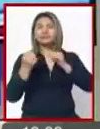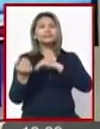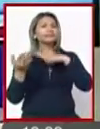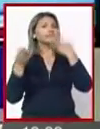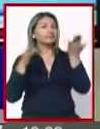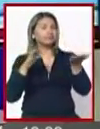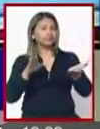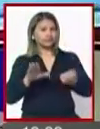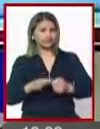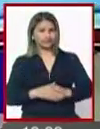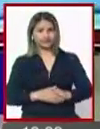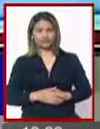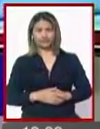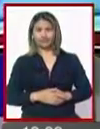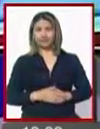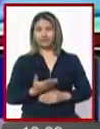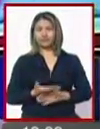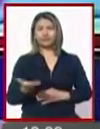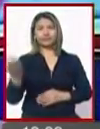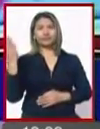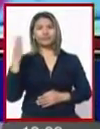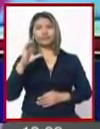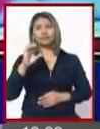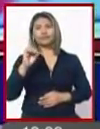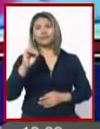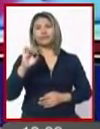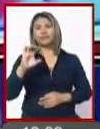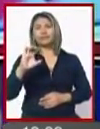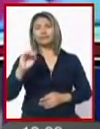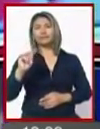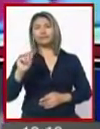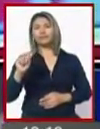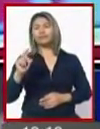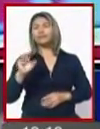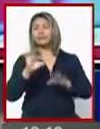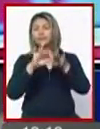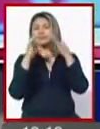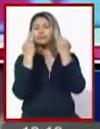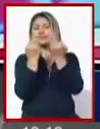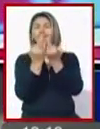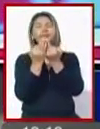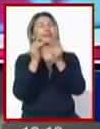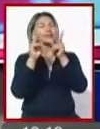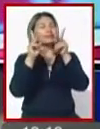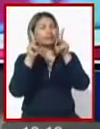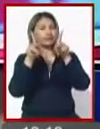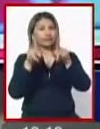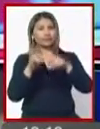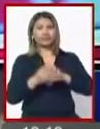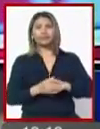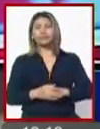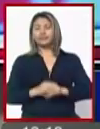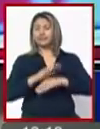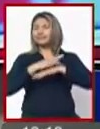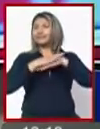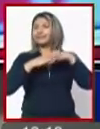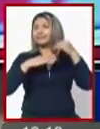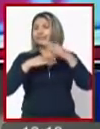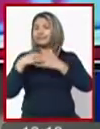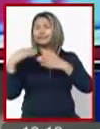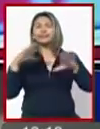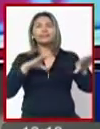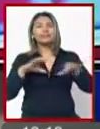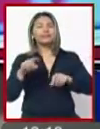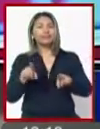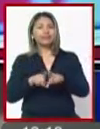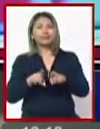del fallecimiento del ex dictador Luis García Mesa? Los familiares de las víctimas de la dictadura con tranquilidad los